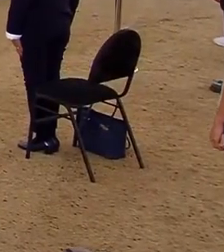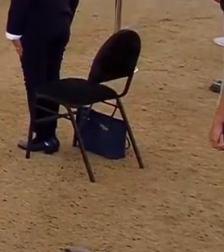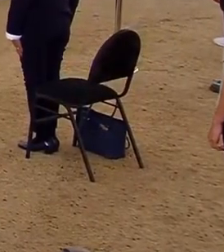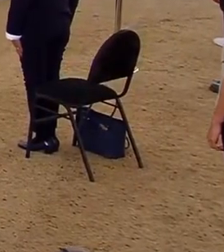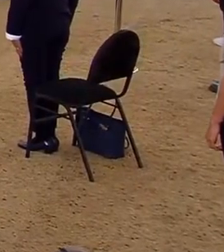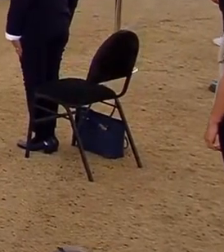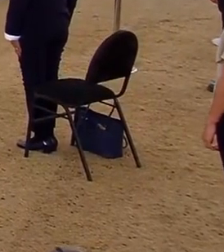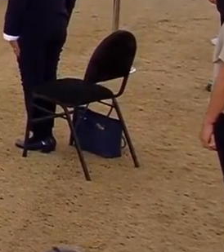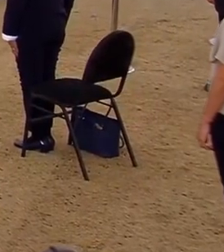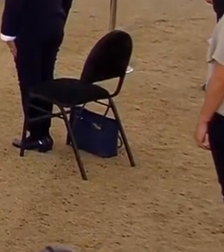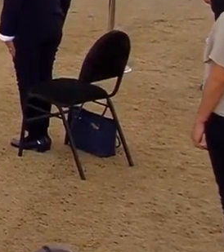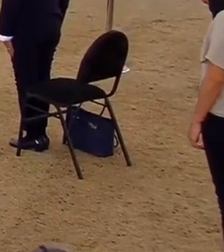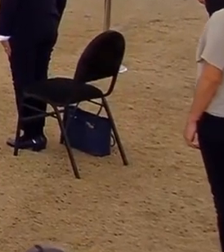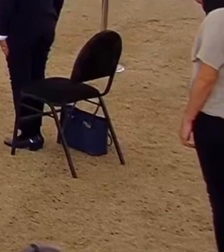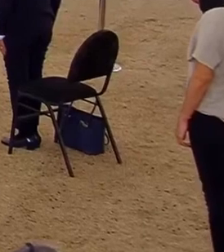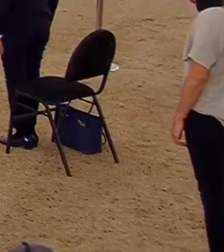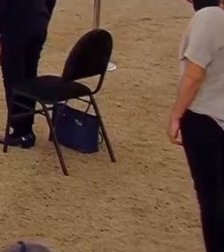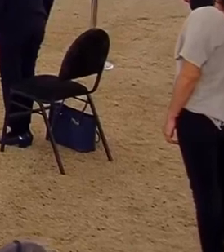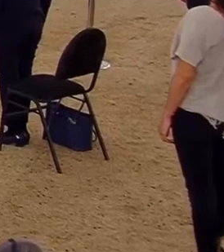¡Gracias!